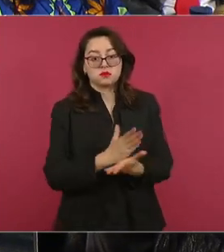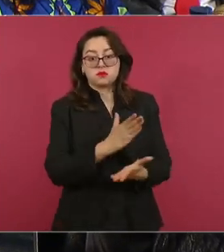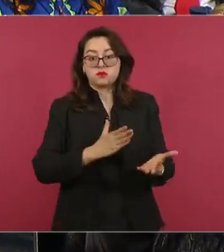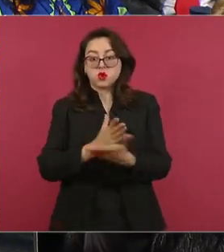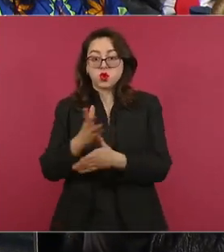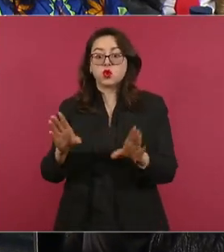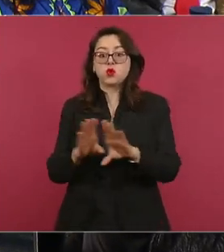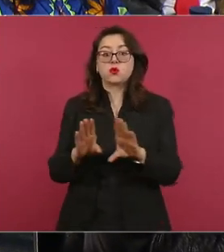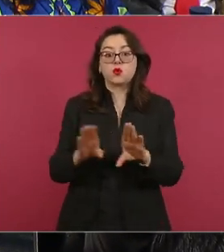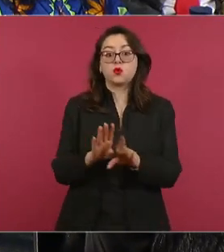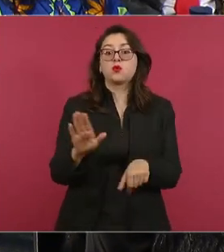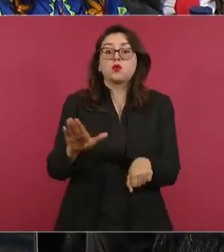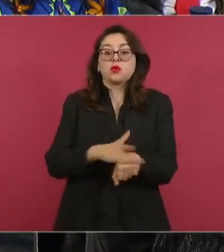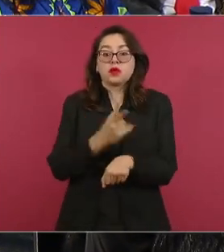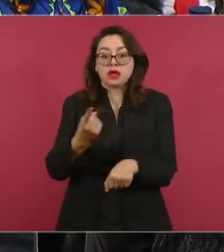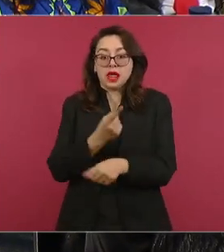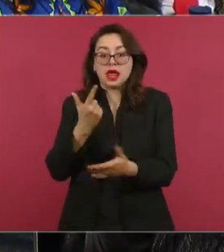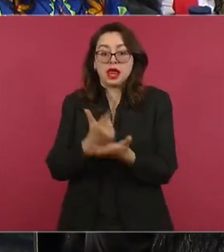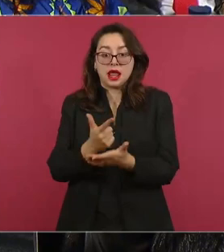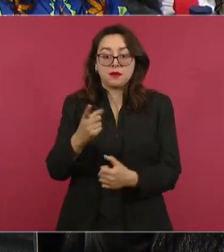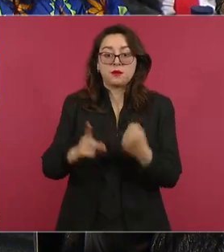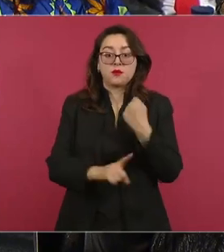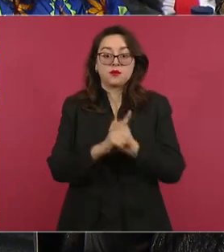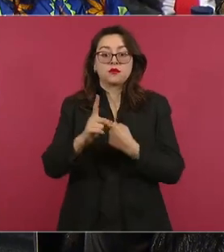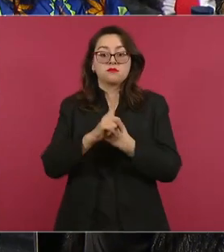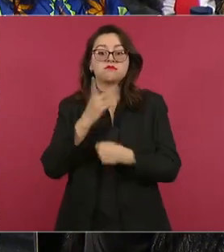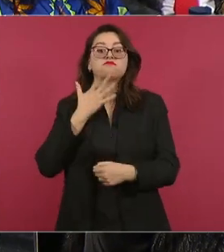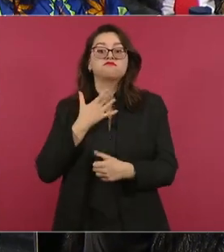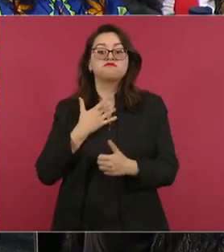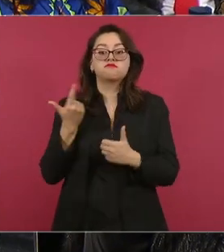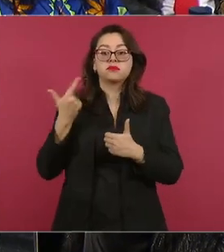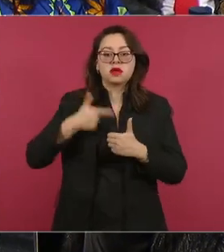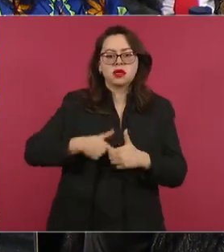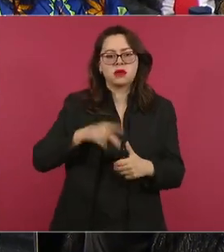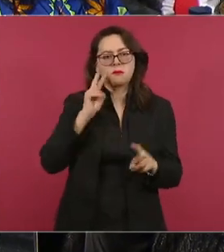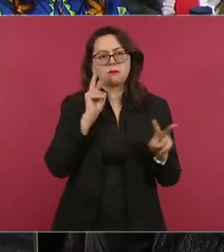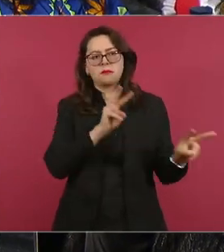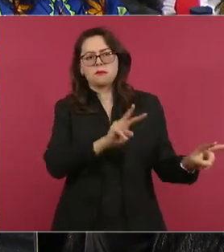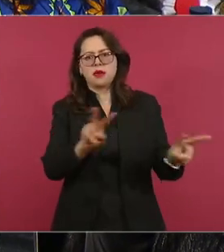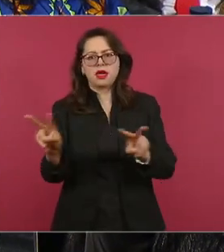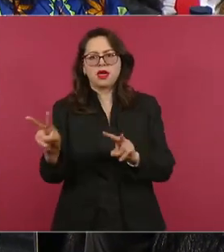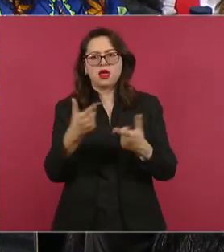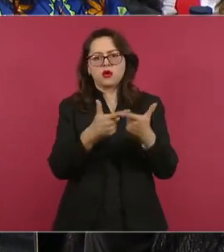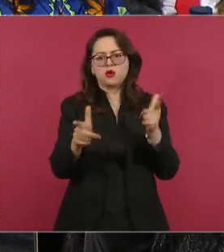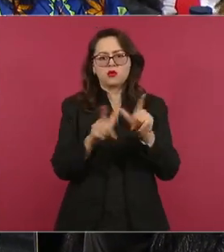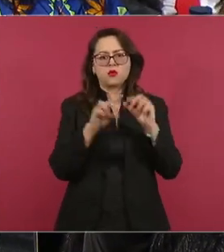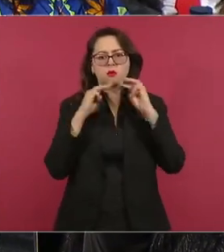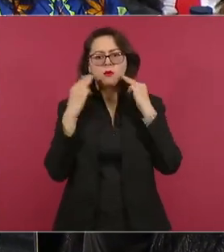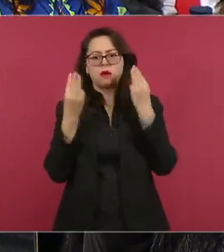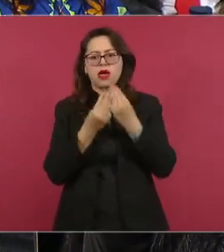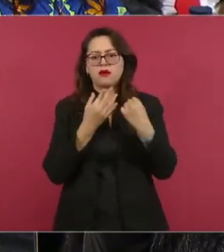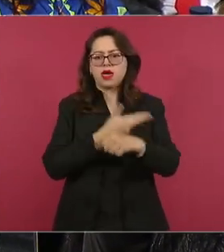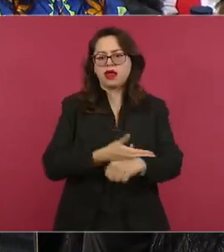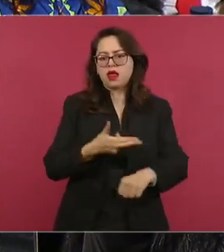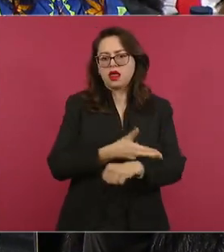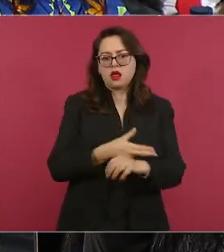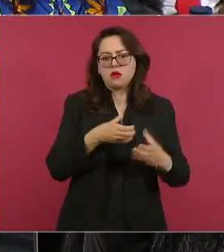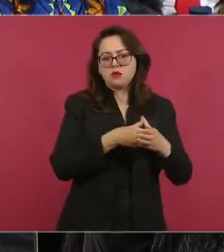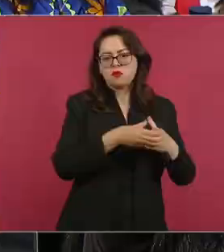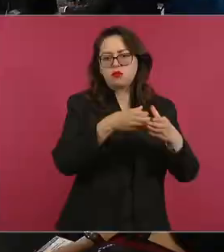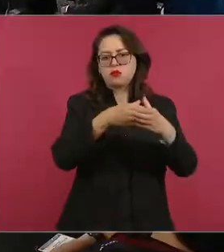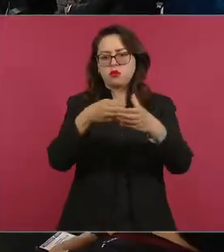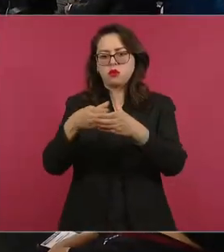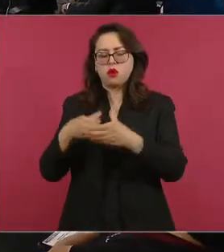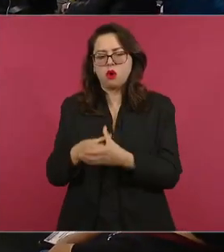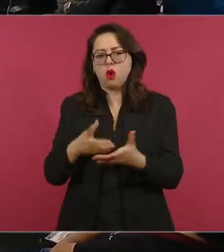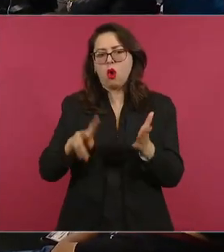se desprenden otros y en algunos estados se percibe como un reacomodo de grupos delictivos. ¿Qué se está pensando al respecto desde la Federación?